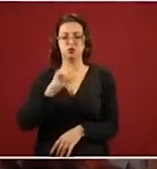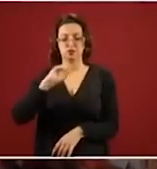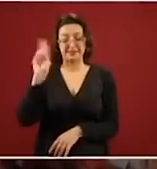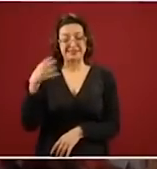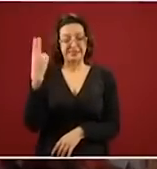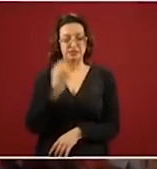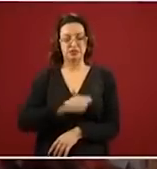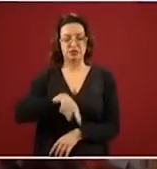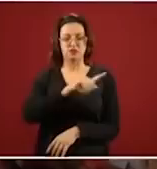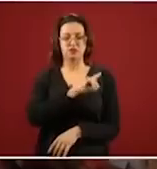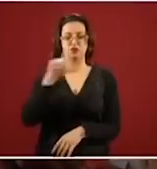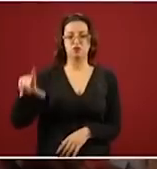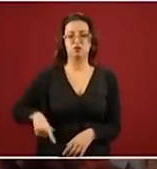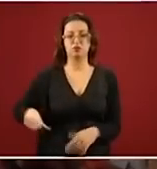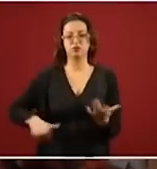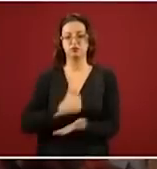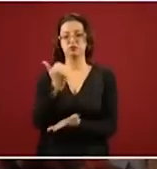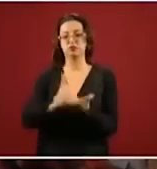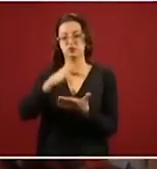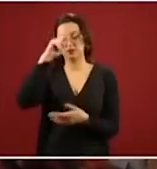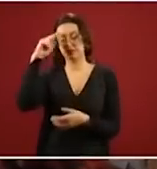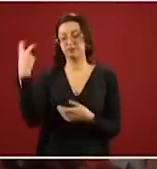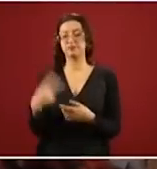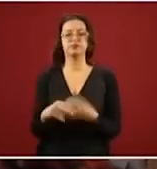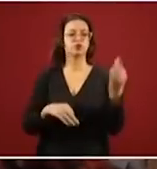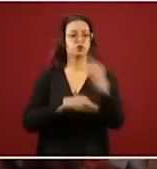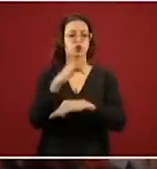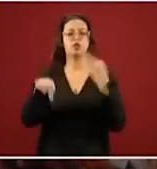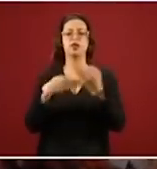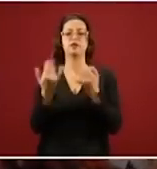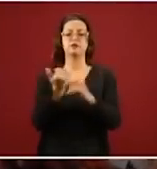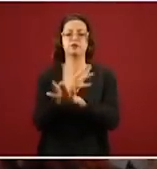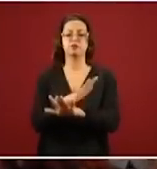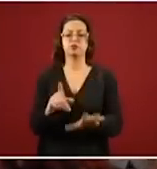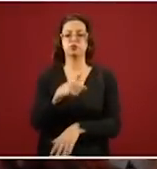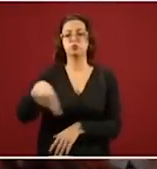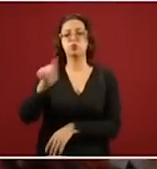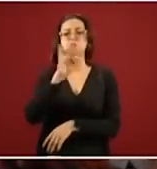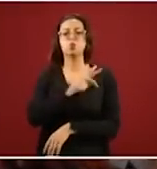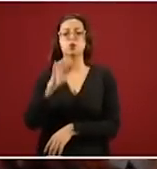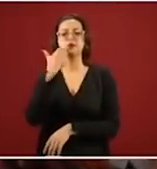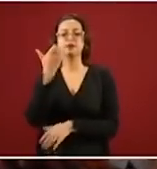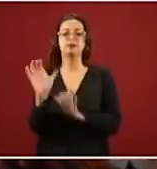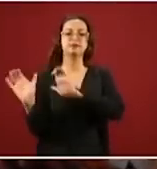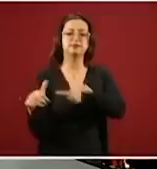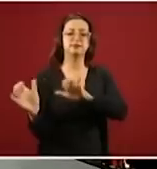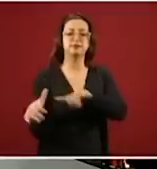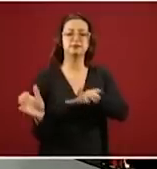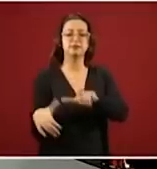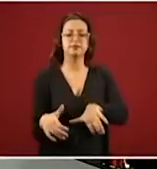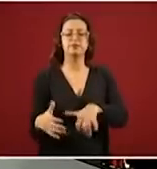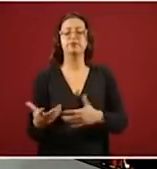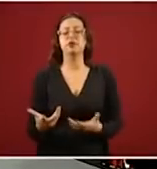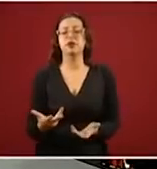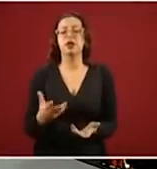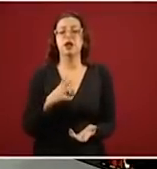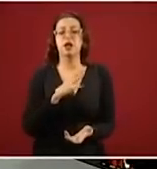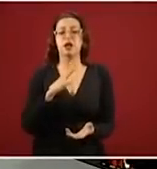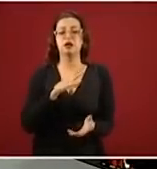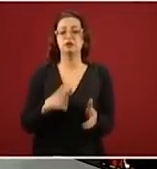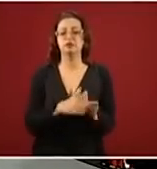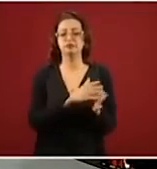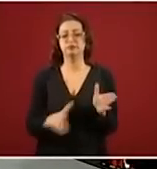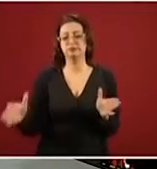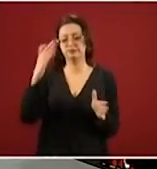del gobierno en la ciudad de mexico y está todo para que puedan inscribirse todos aquellos interesados va a haber una etapa